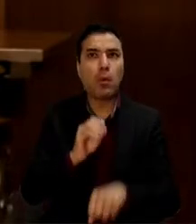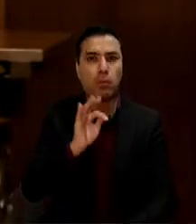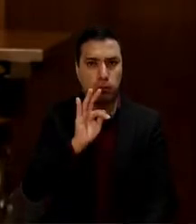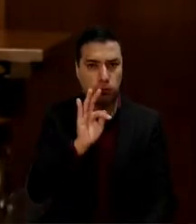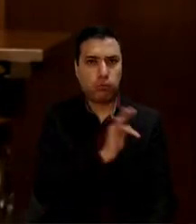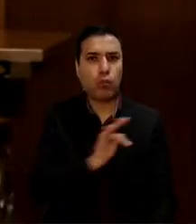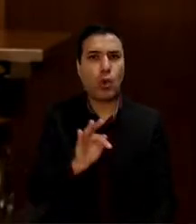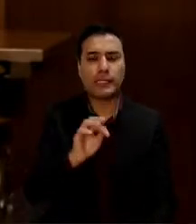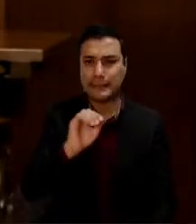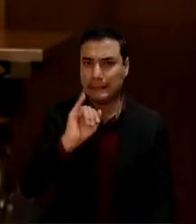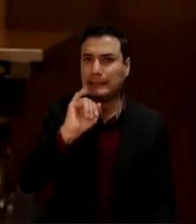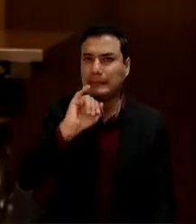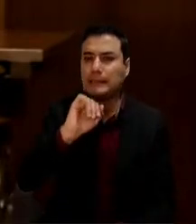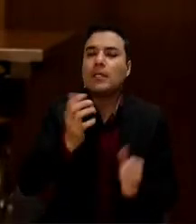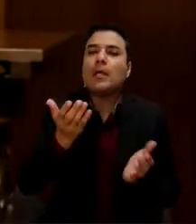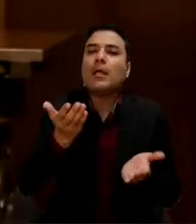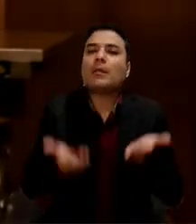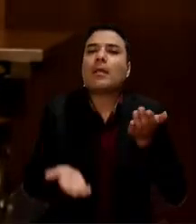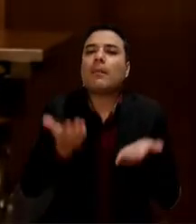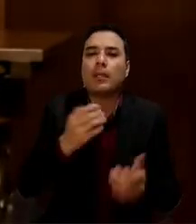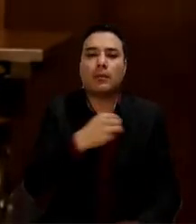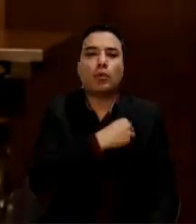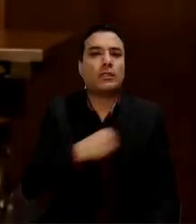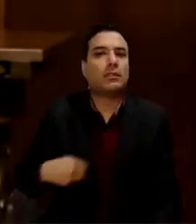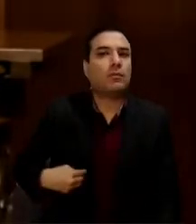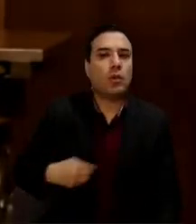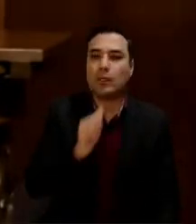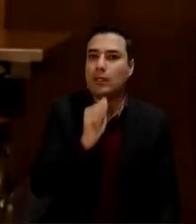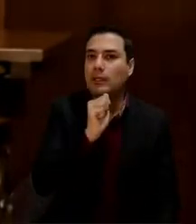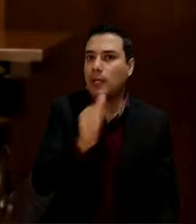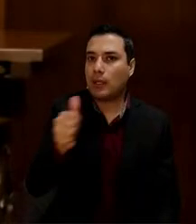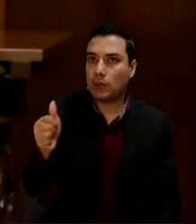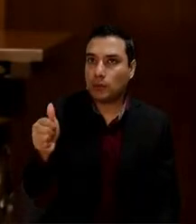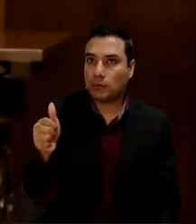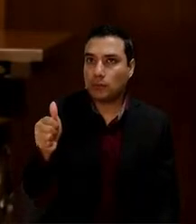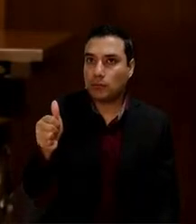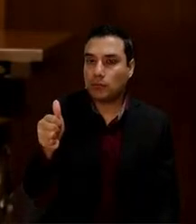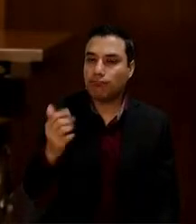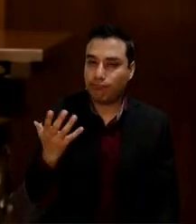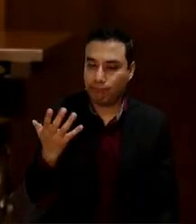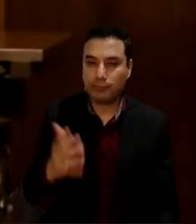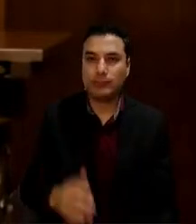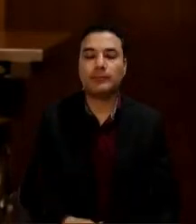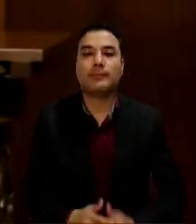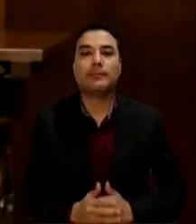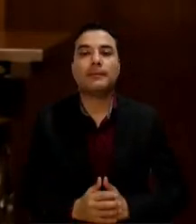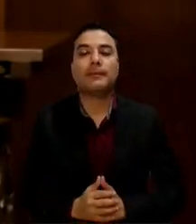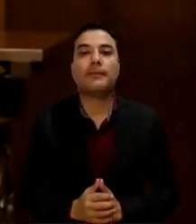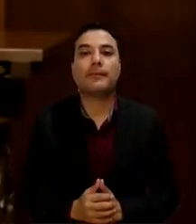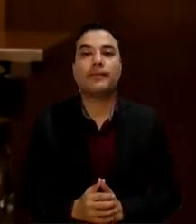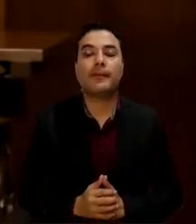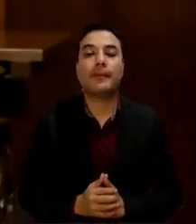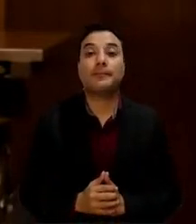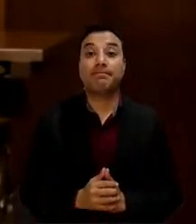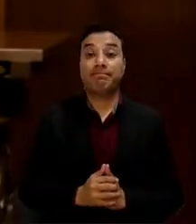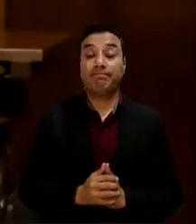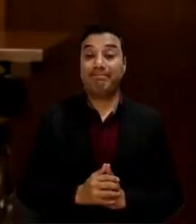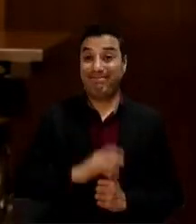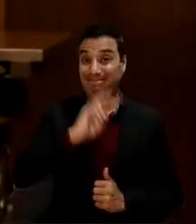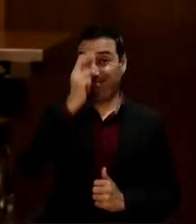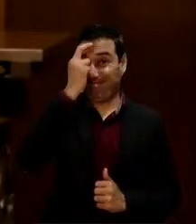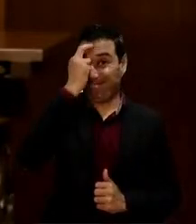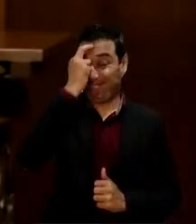ordenamientos municipales. No obstante a lo anterior, no podemos dejar que el deber de rendición de